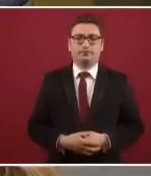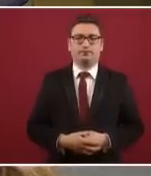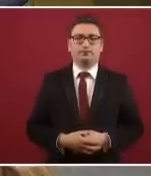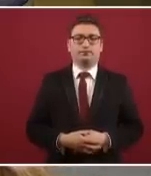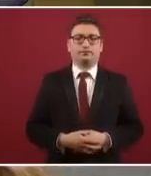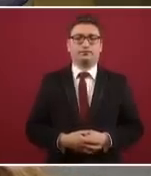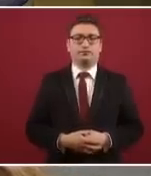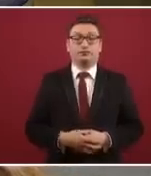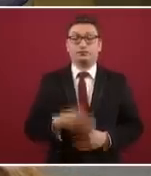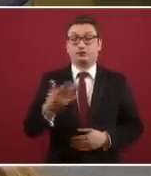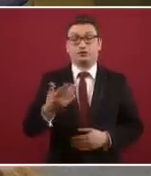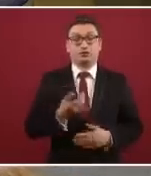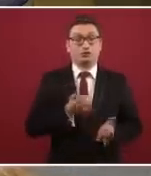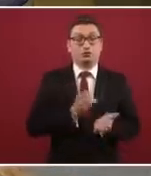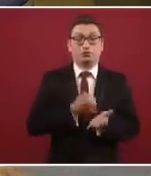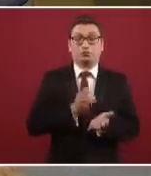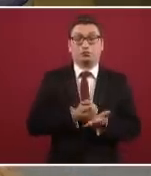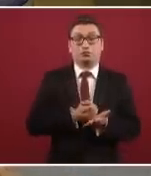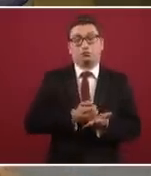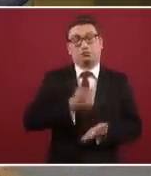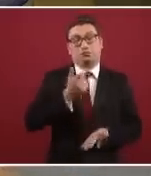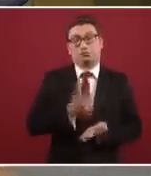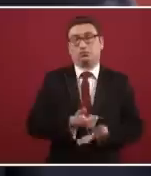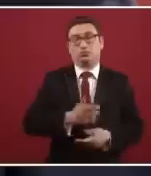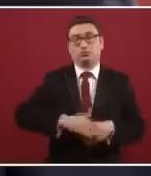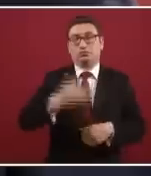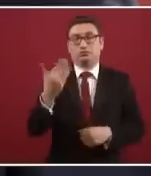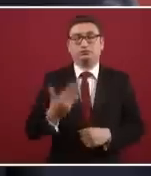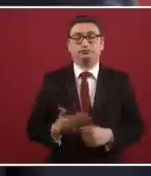que había que cobrar más impuestos.